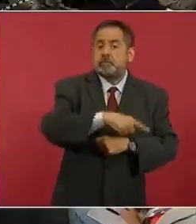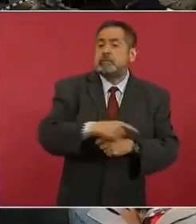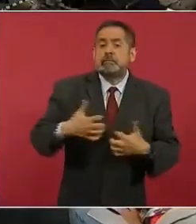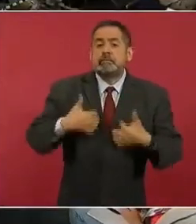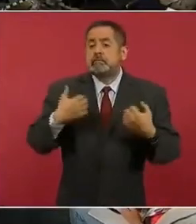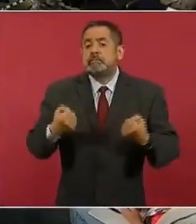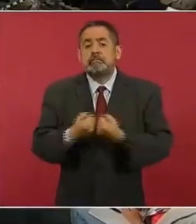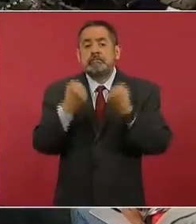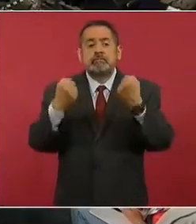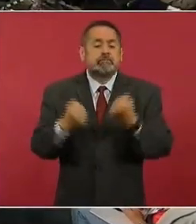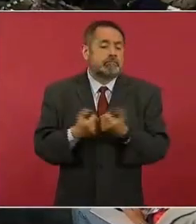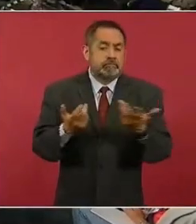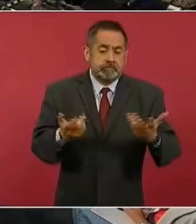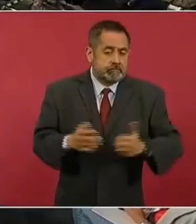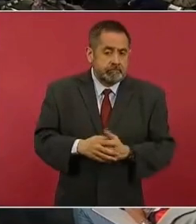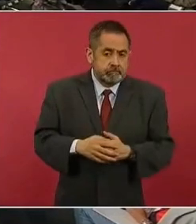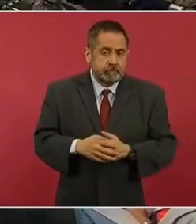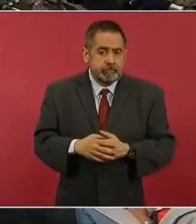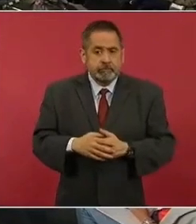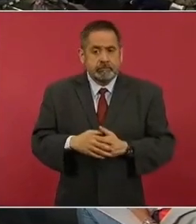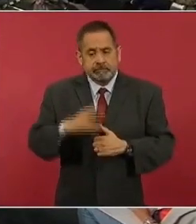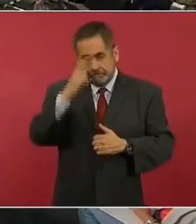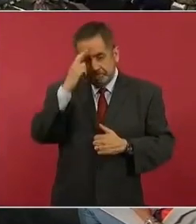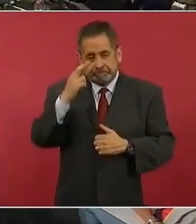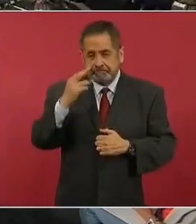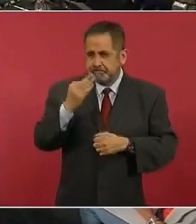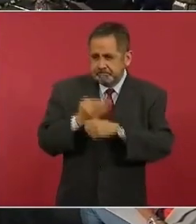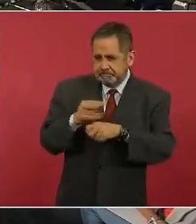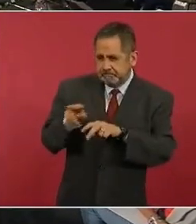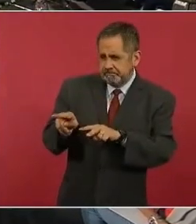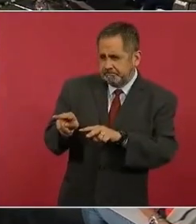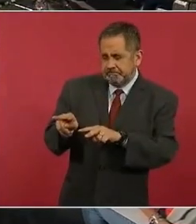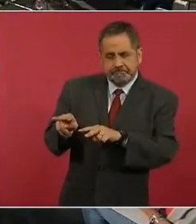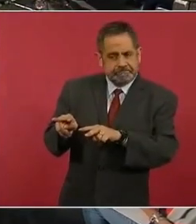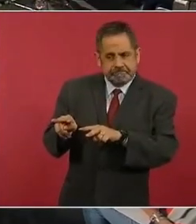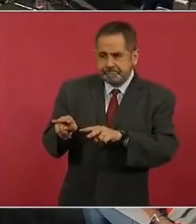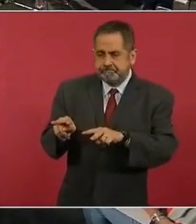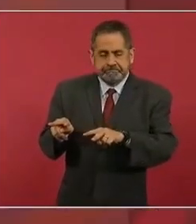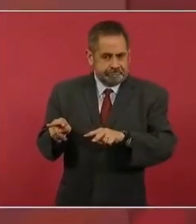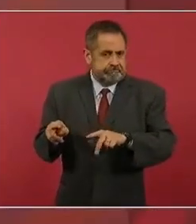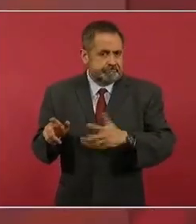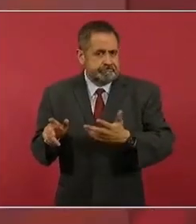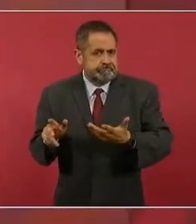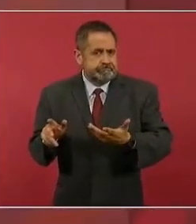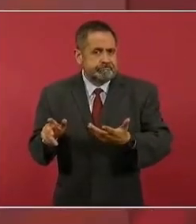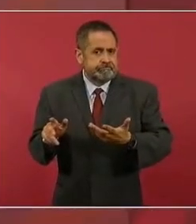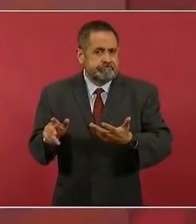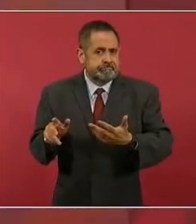enfrentando a un régimen que